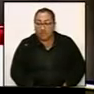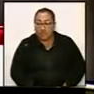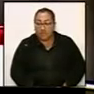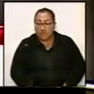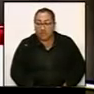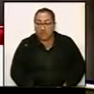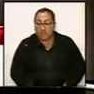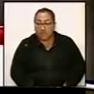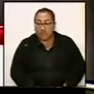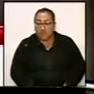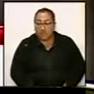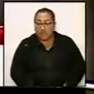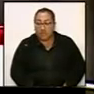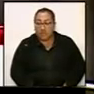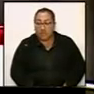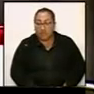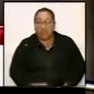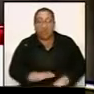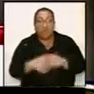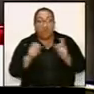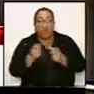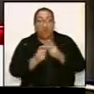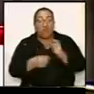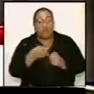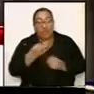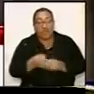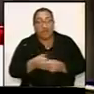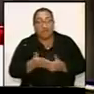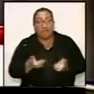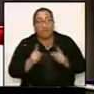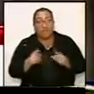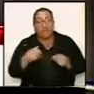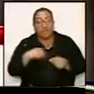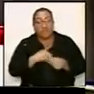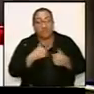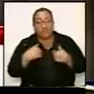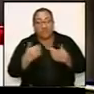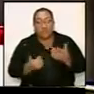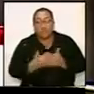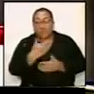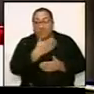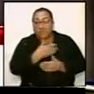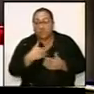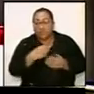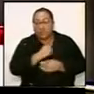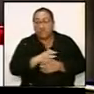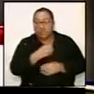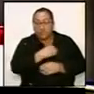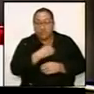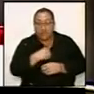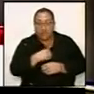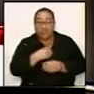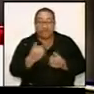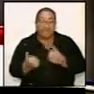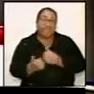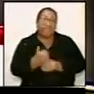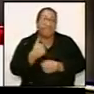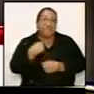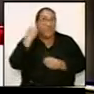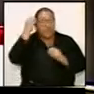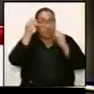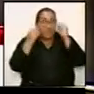los colegas, definitivamente, cuando tenemos un nuevo presidente del Consejo de Ministros, nos obliga a